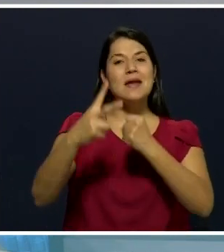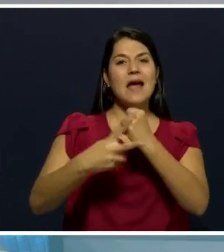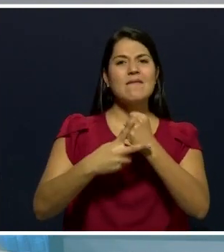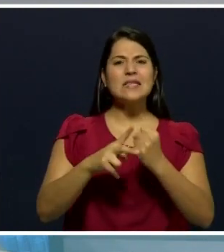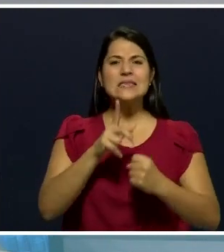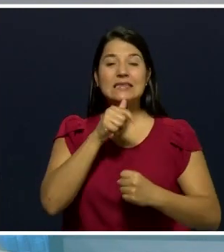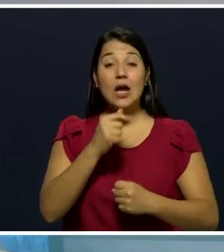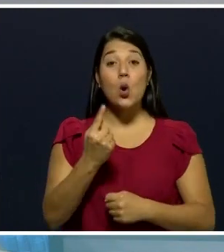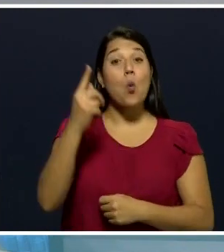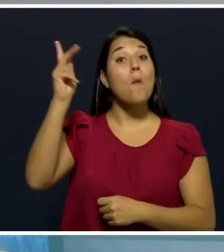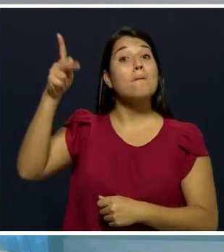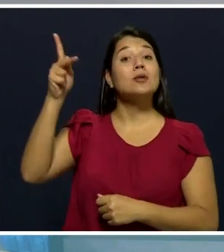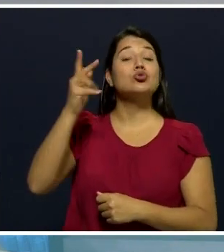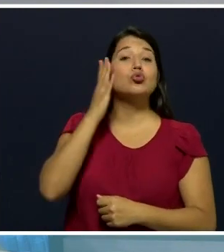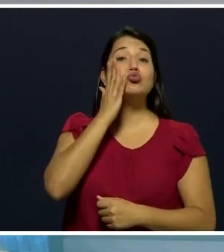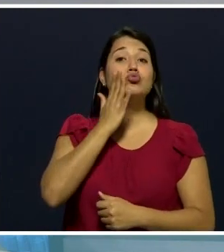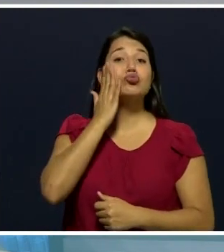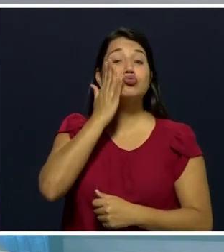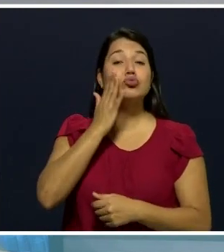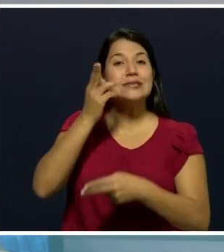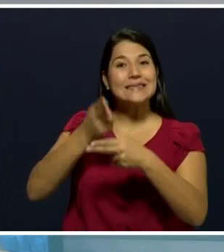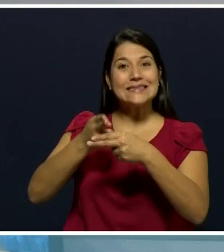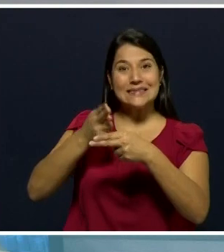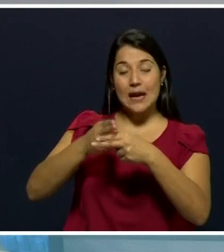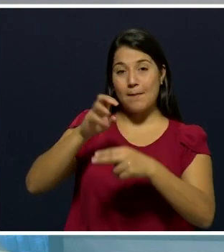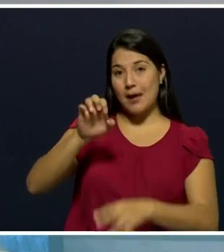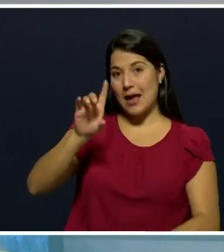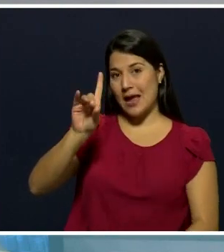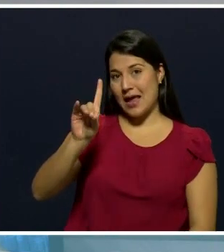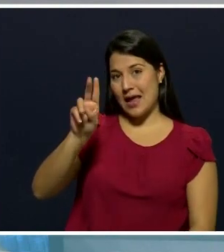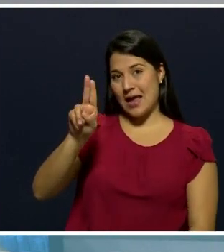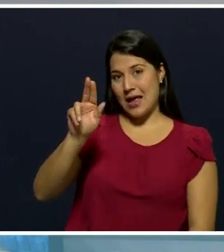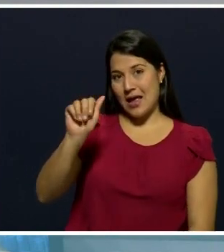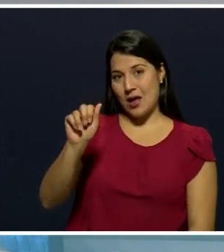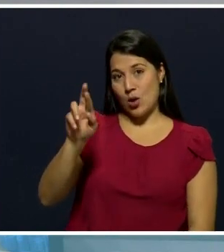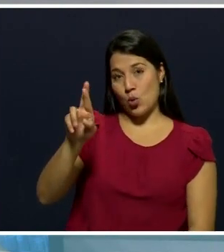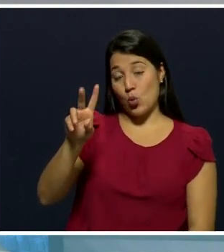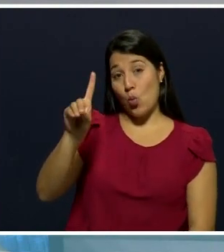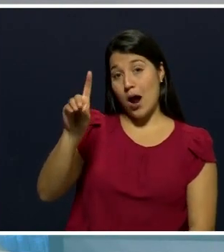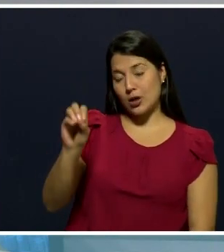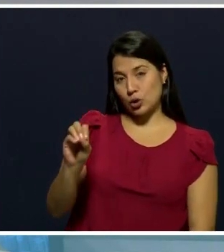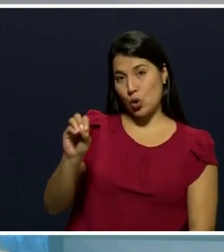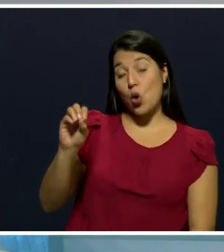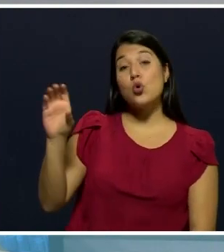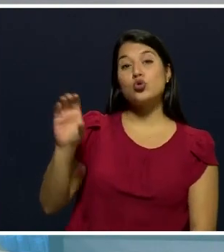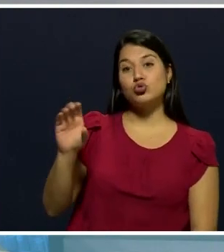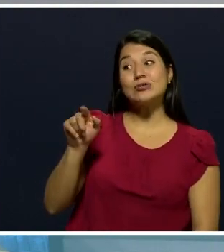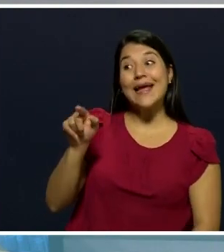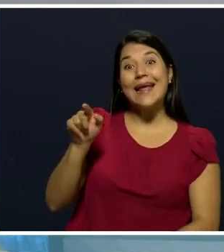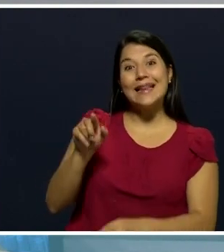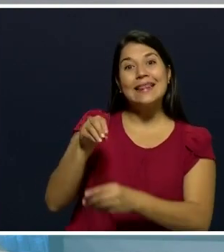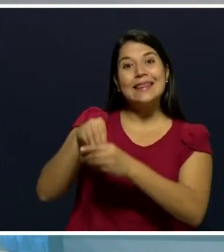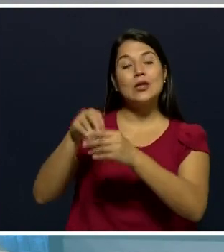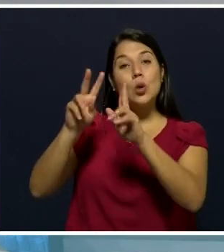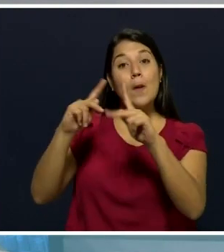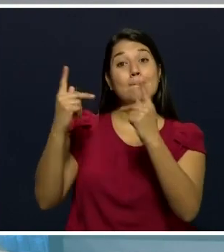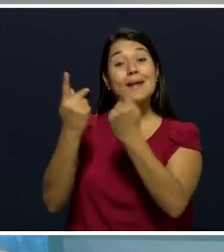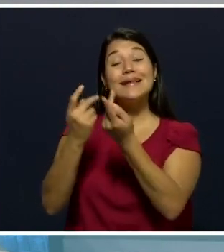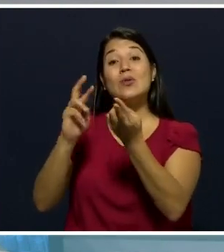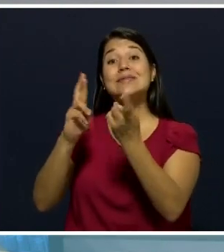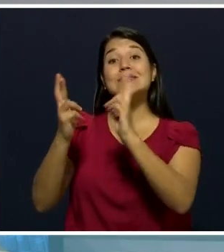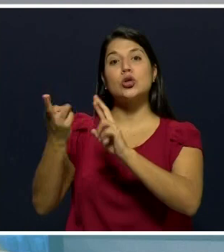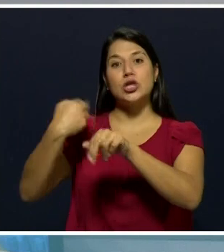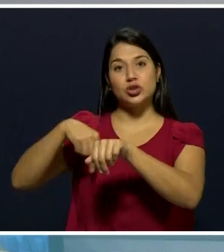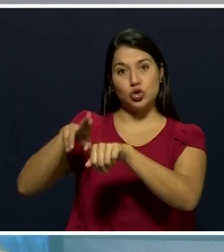pastor afrodescendiente, Eduardo Newton Cruikshank, del Partido Restauración Nacional. El